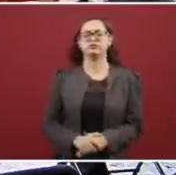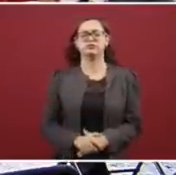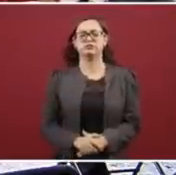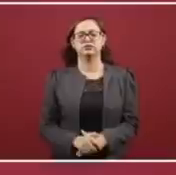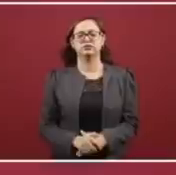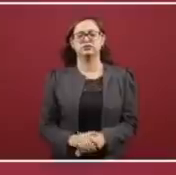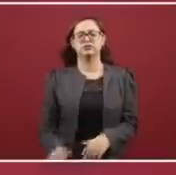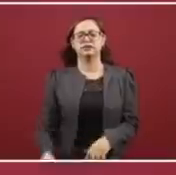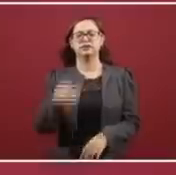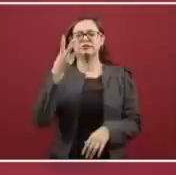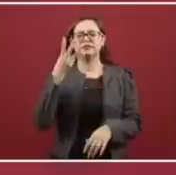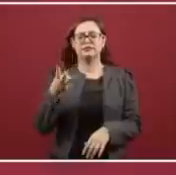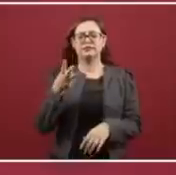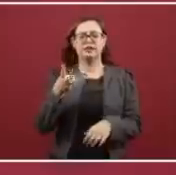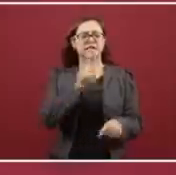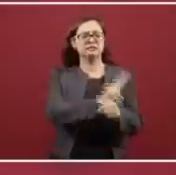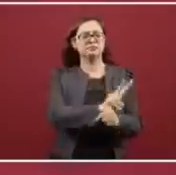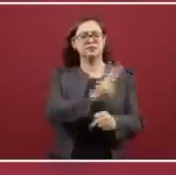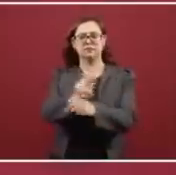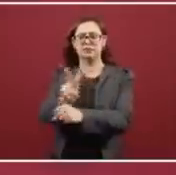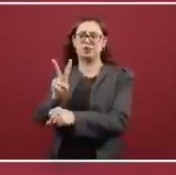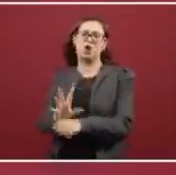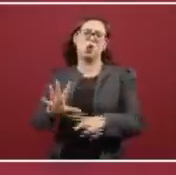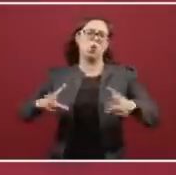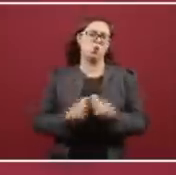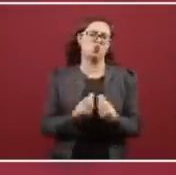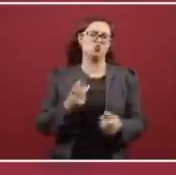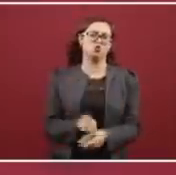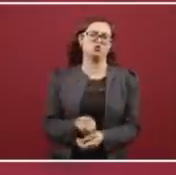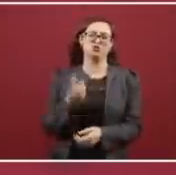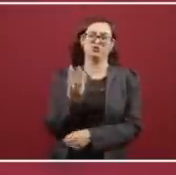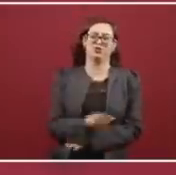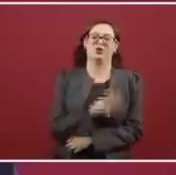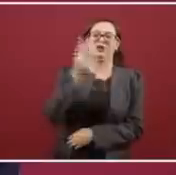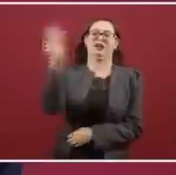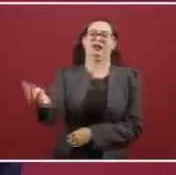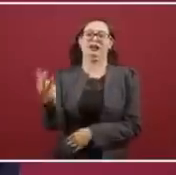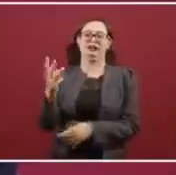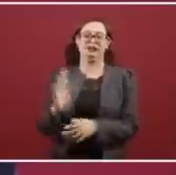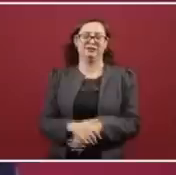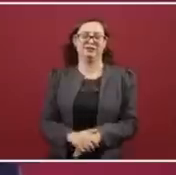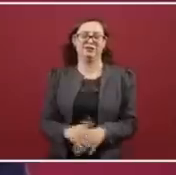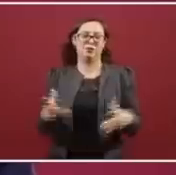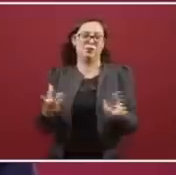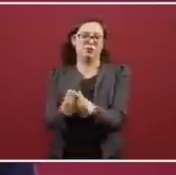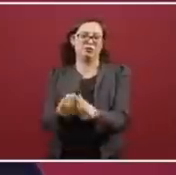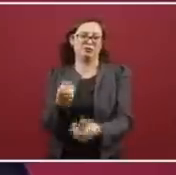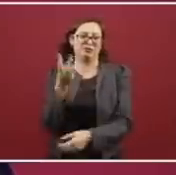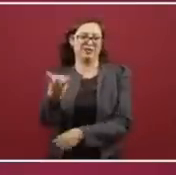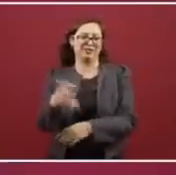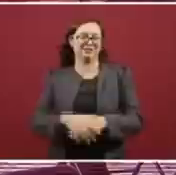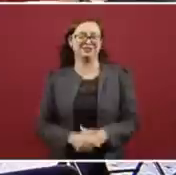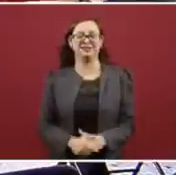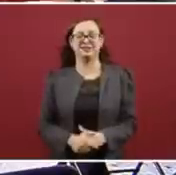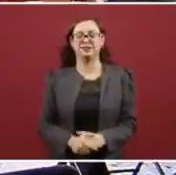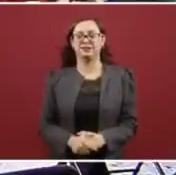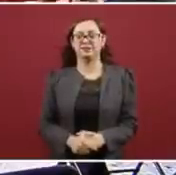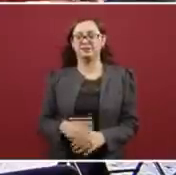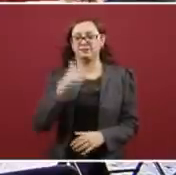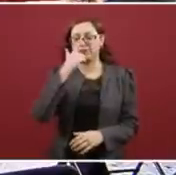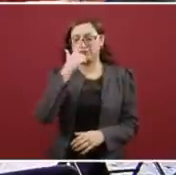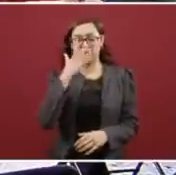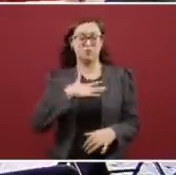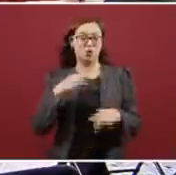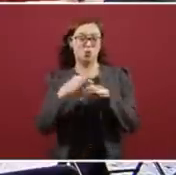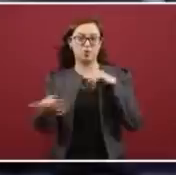a tres inspectores sí pero tres fueron fueron juntos ok ok bueno y por mi